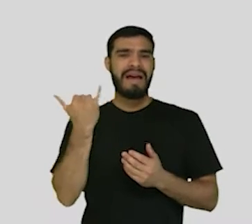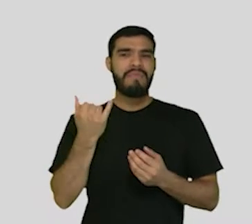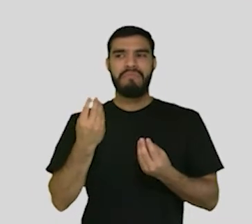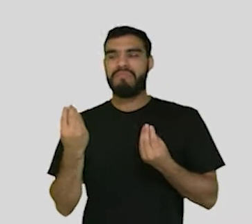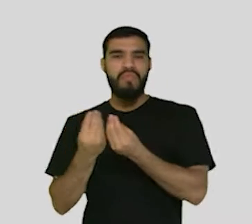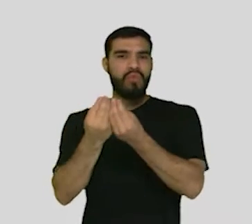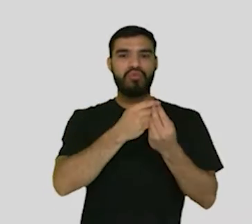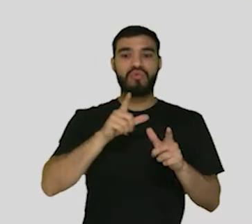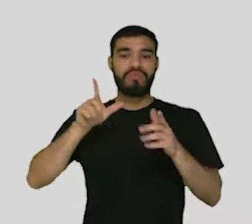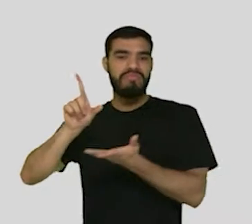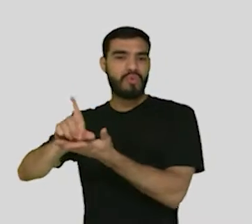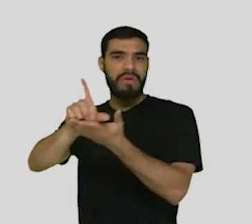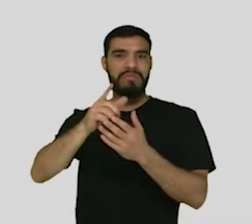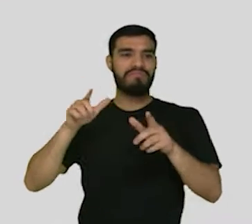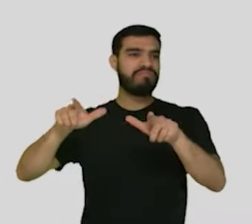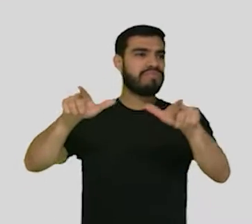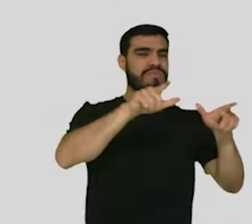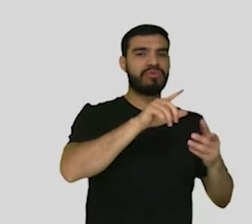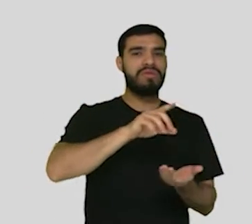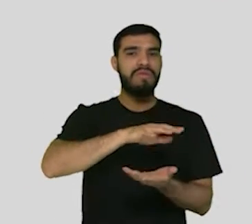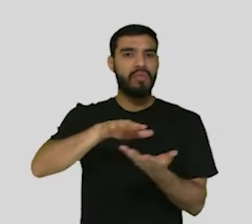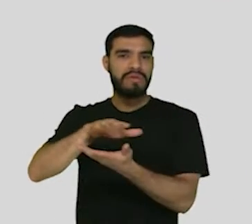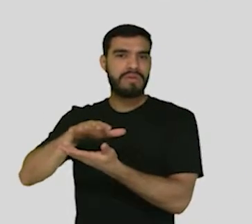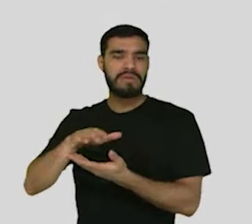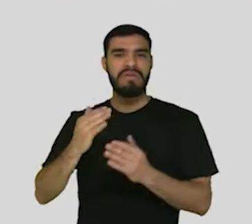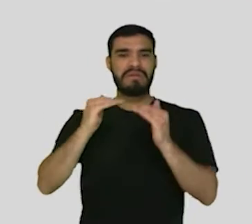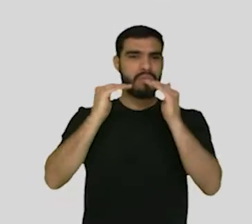añete jape ningo amojoba y banan de vegeta agenda